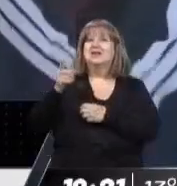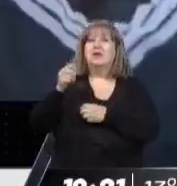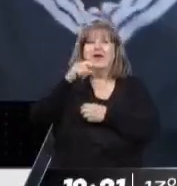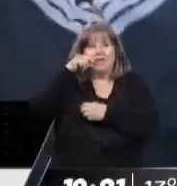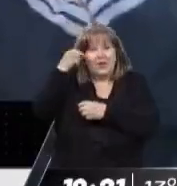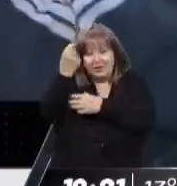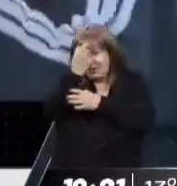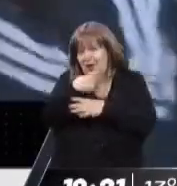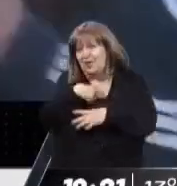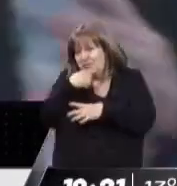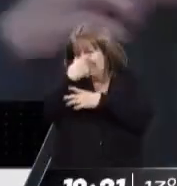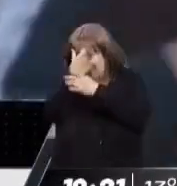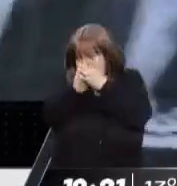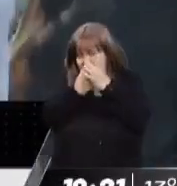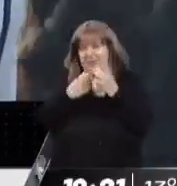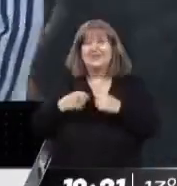¿Sos vergonzosa? Sí, yo sí.